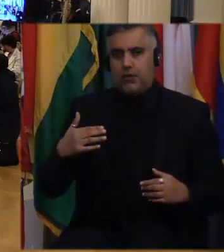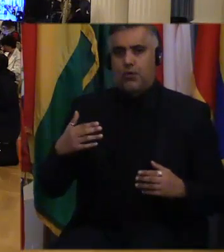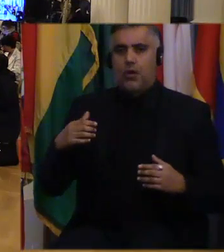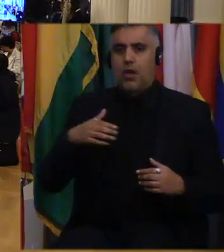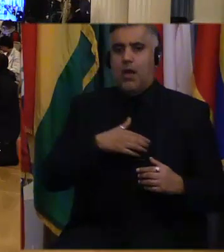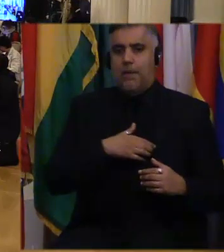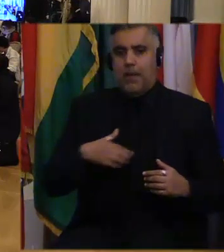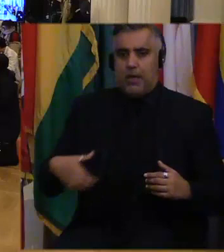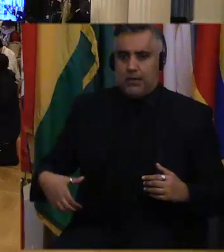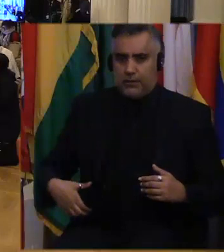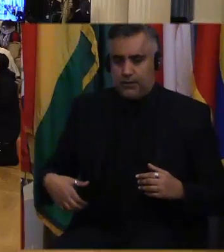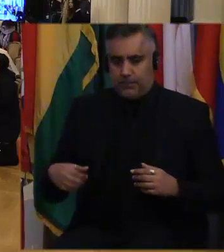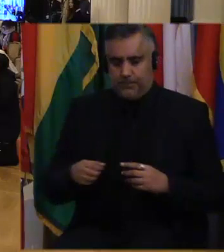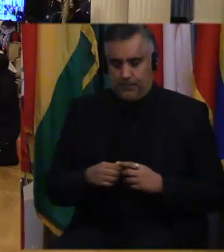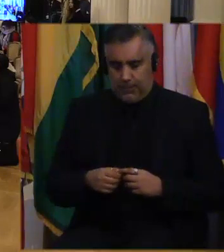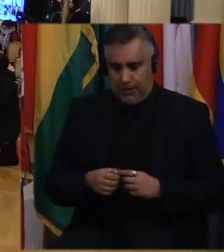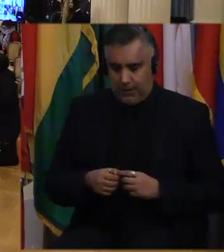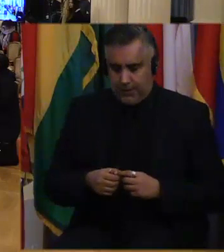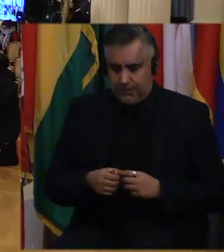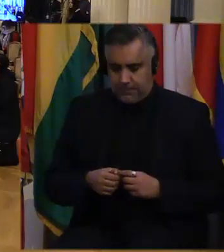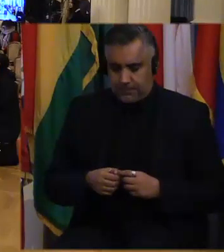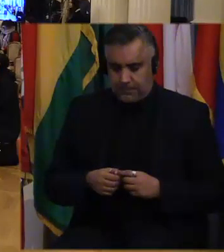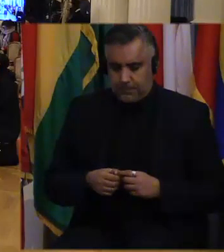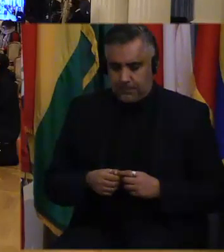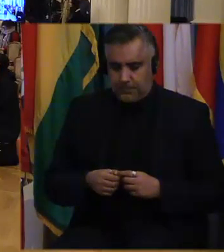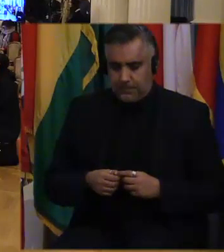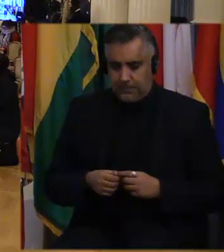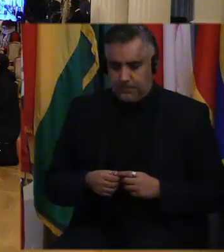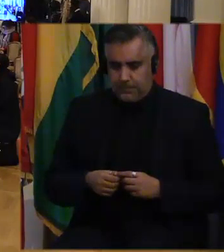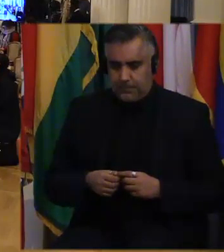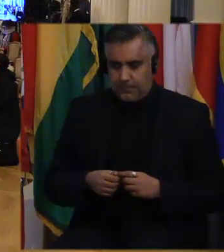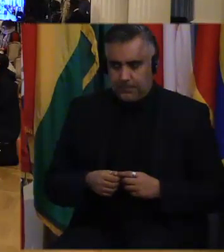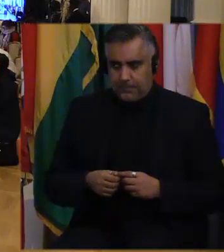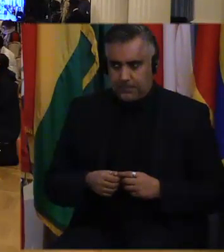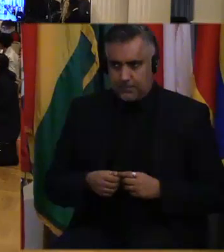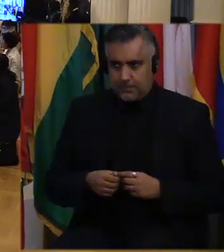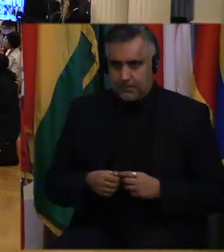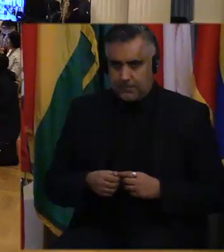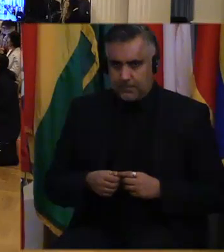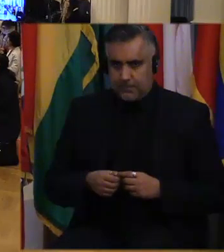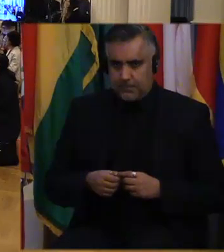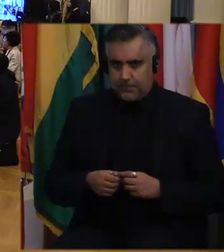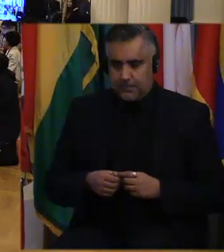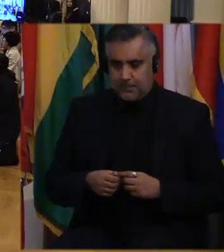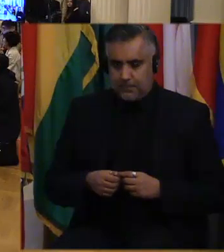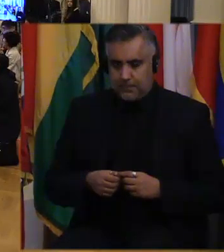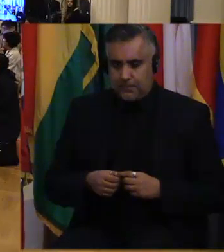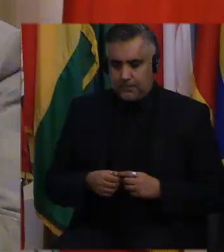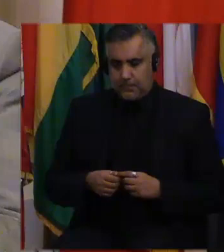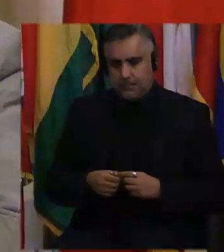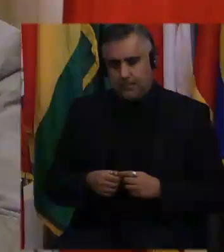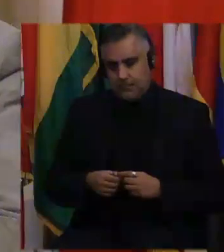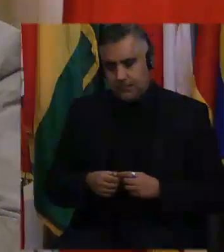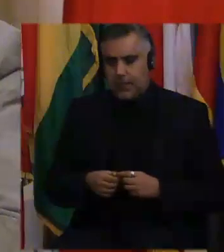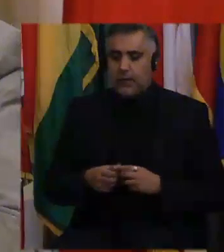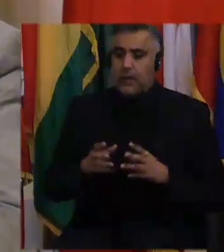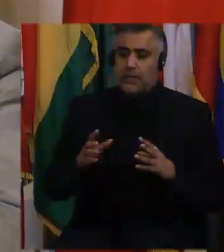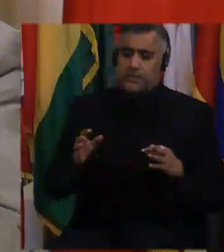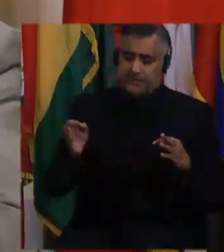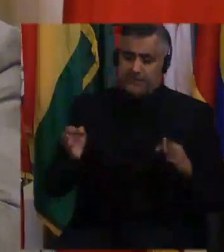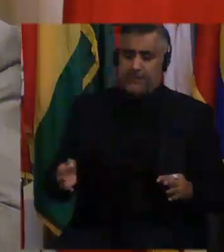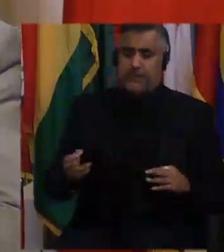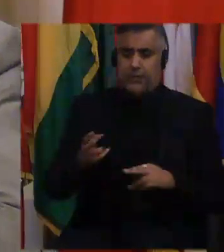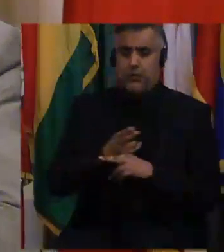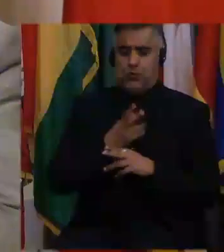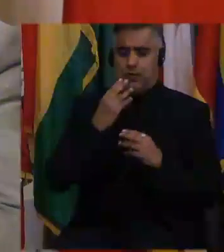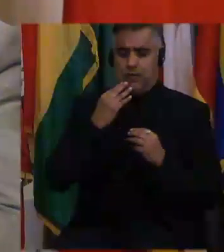Io non tengo dubbio de che hoy el uso de las tecnologías de la información son estratégicas,